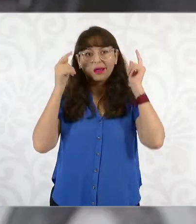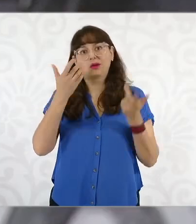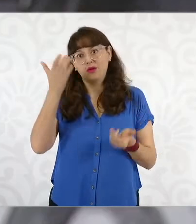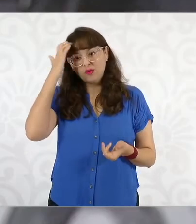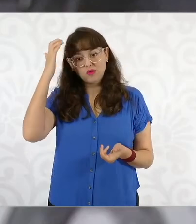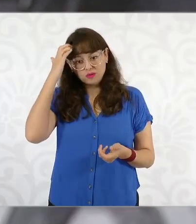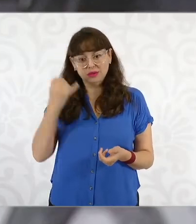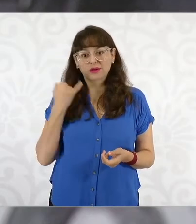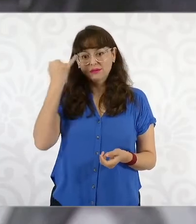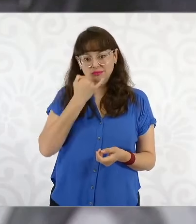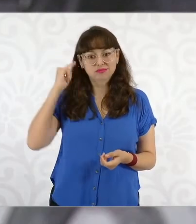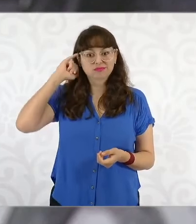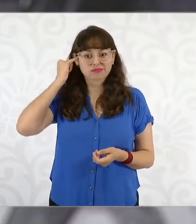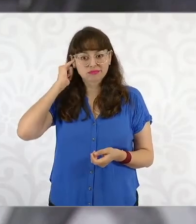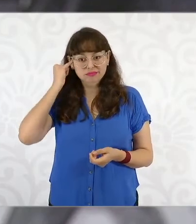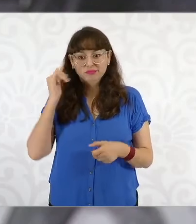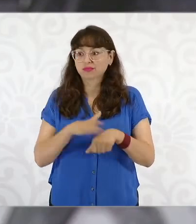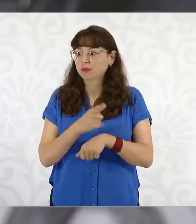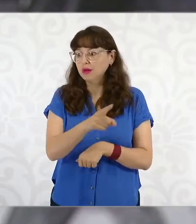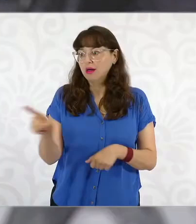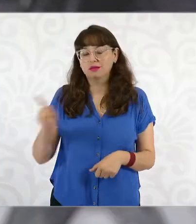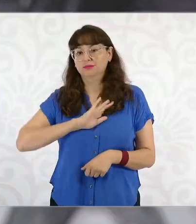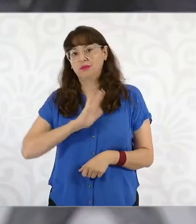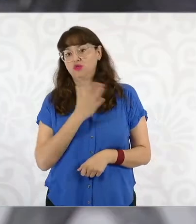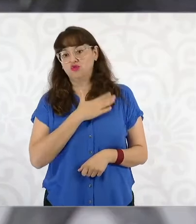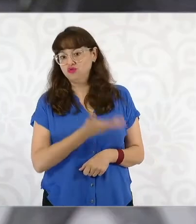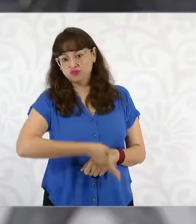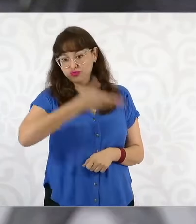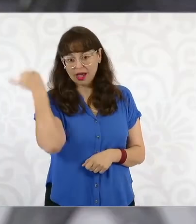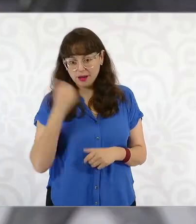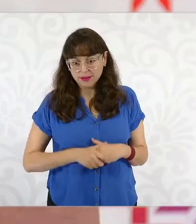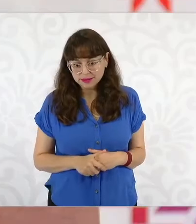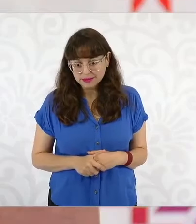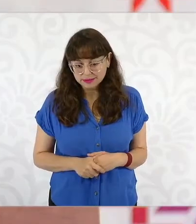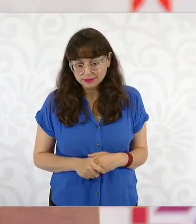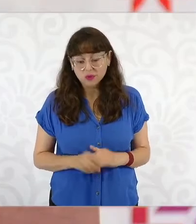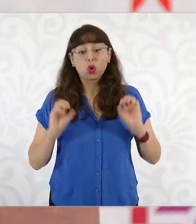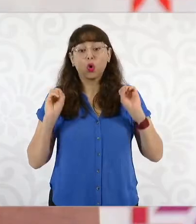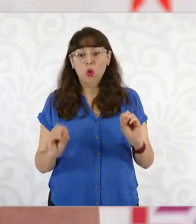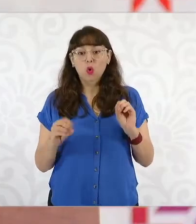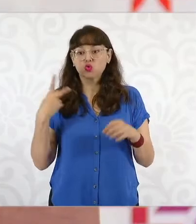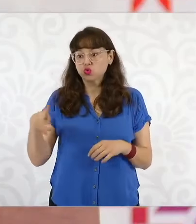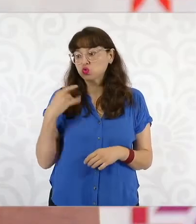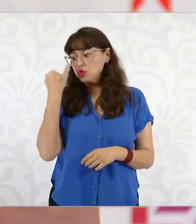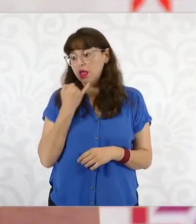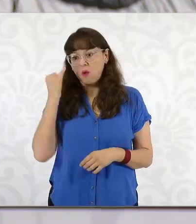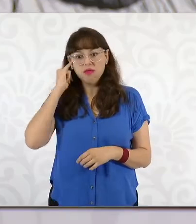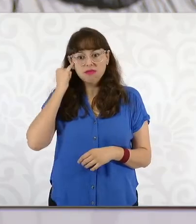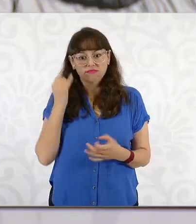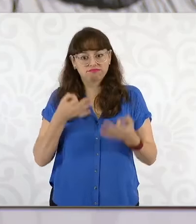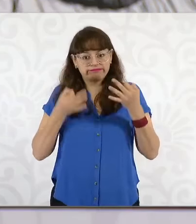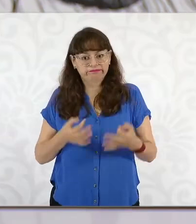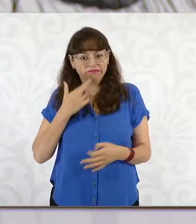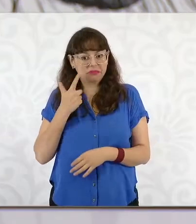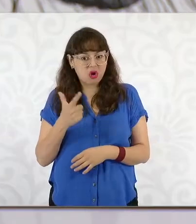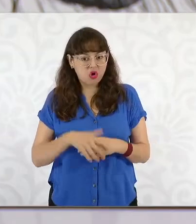lugar, porque muchas personas no hablan el español, entonces, o hablan mejor su lengua, entonces se busca